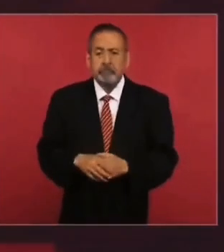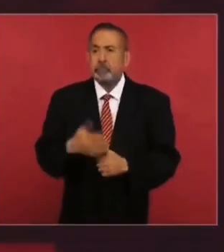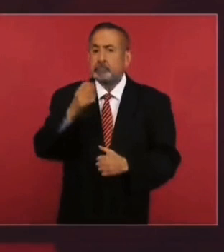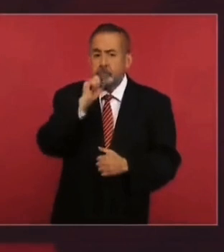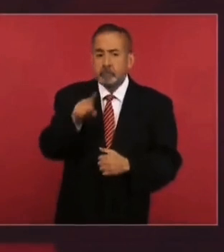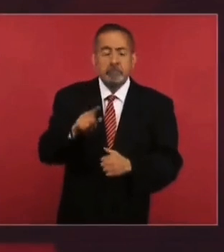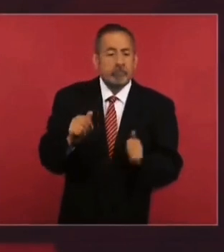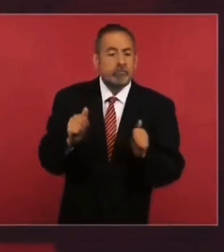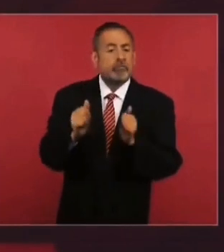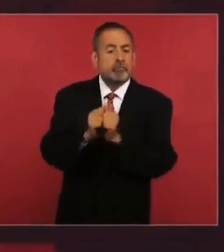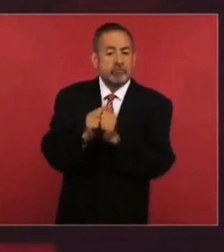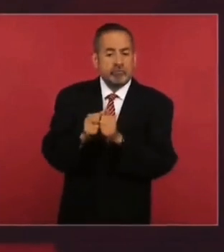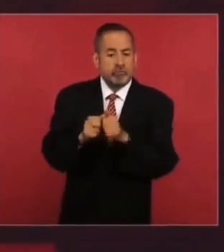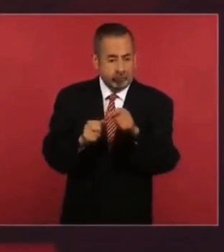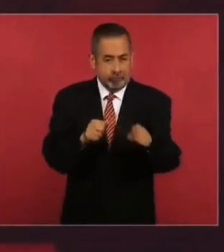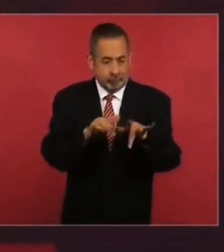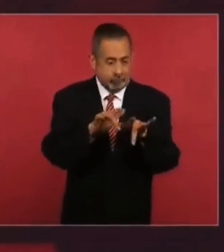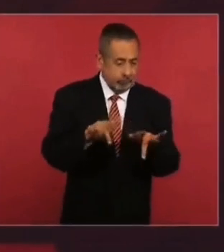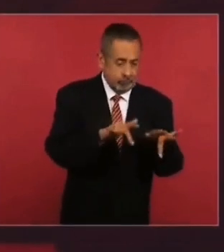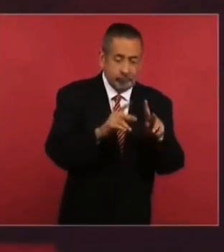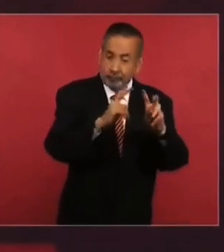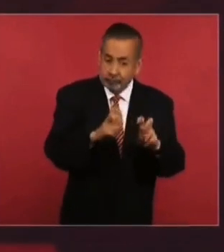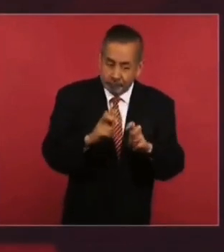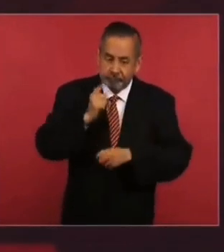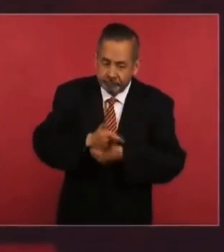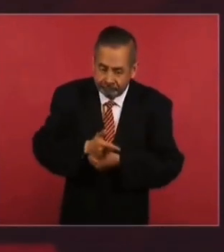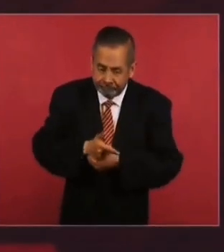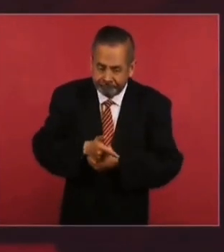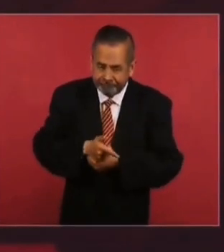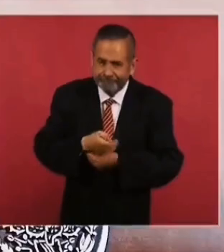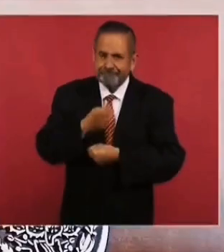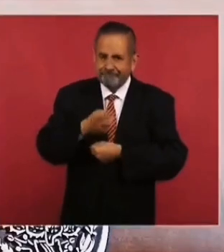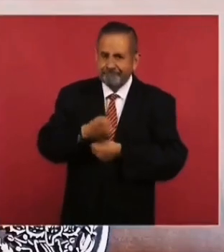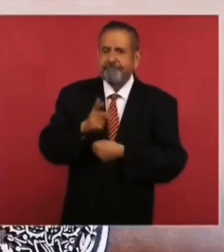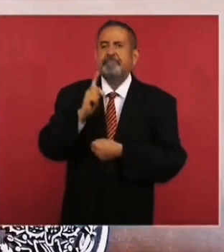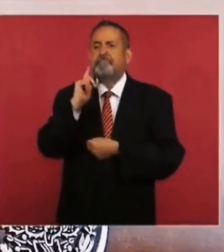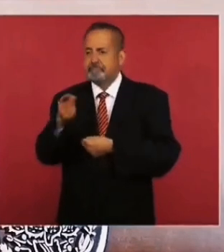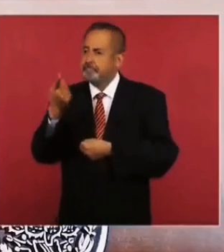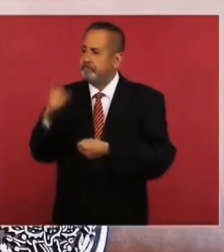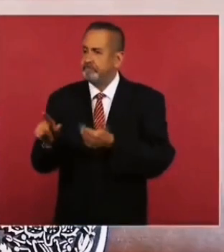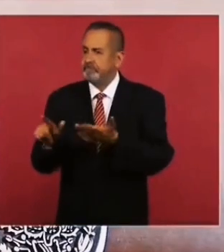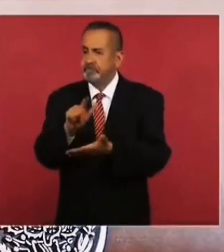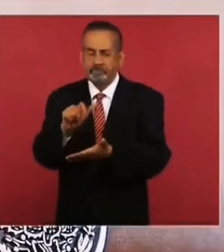con fundamento a esas grabaciones, ya se han ordenado